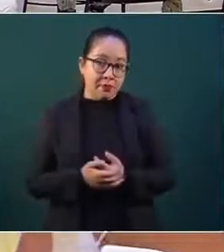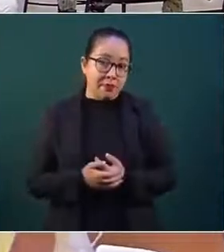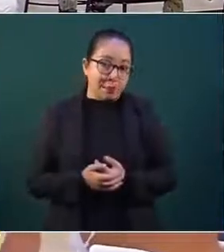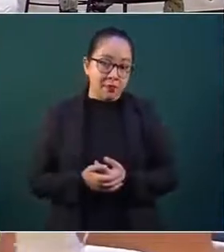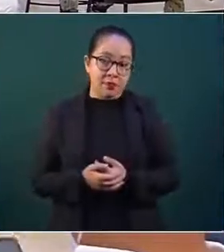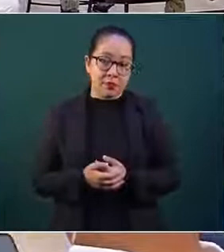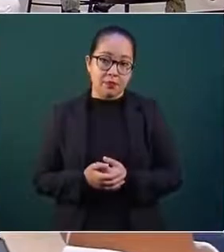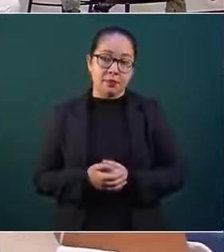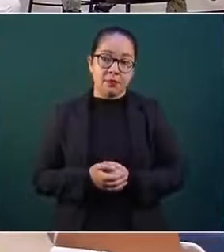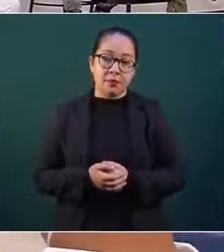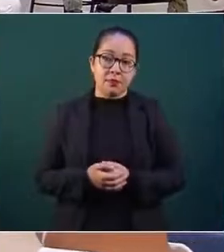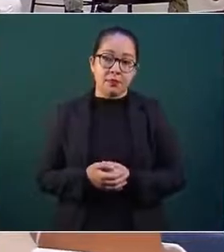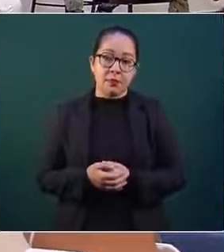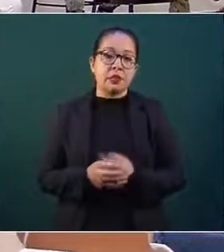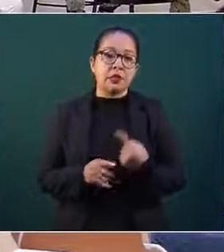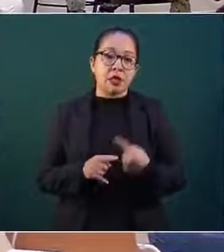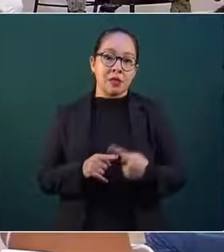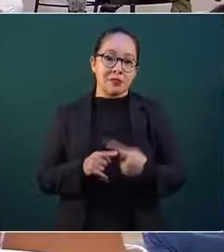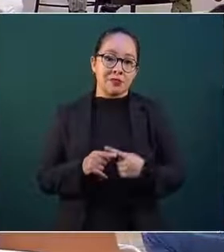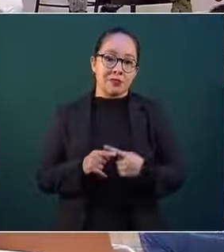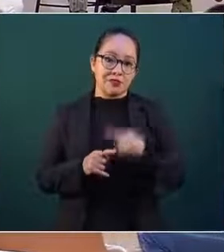desde arriba,